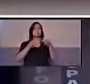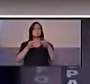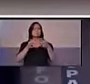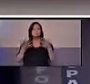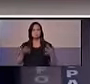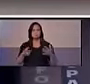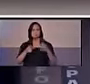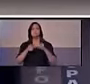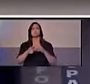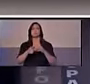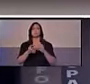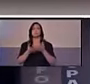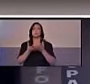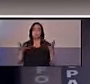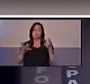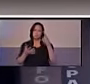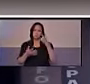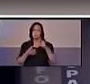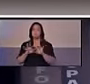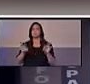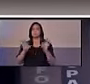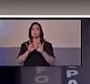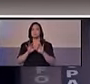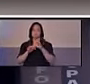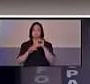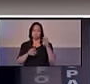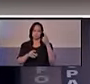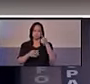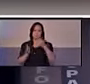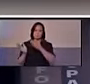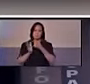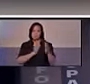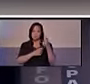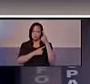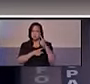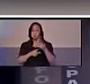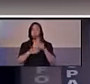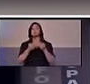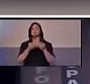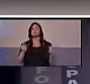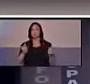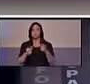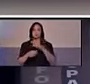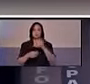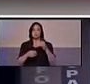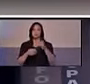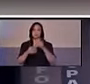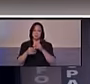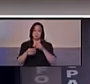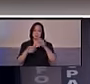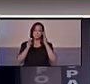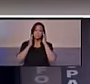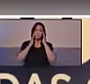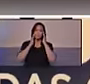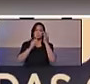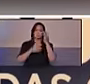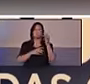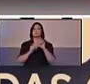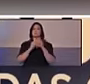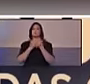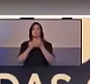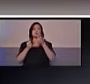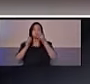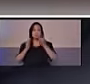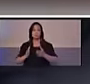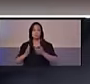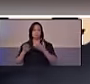ahí grandemente aplaudido, compañero. No, pero eso es verdad. Ovacionado, compañero. Han aumentado, no se puede negar eso,